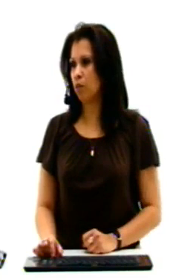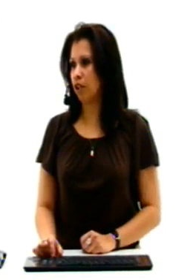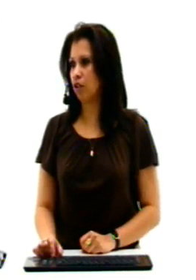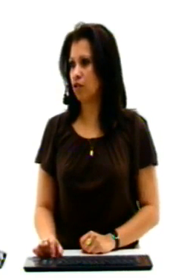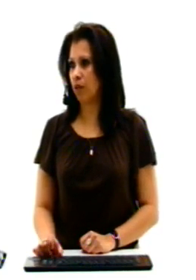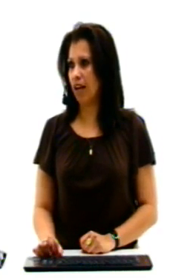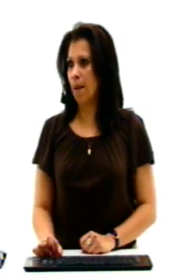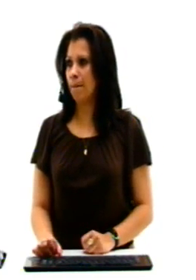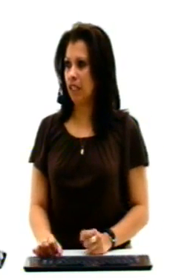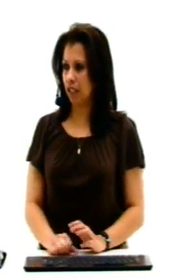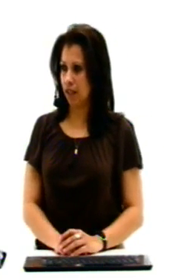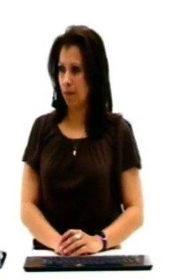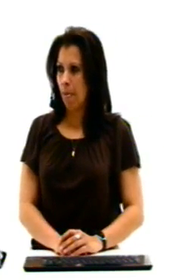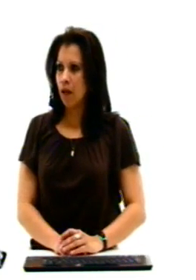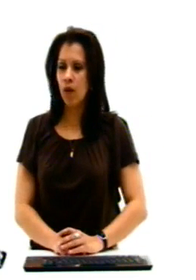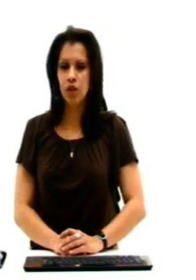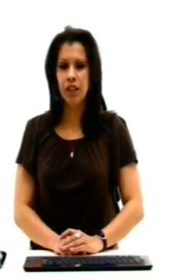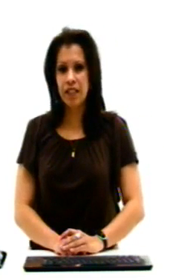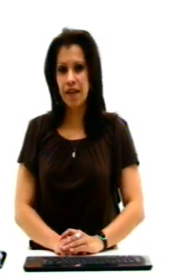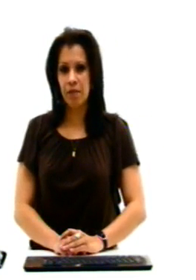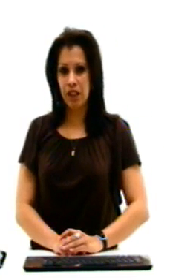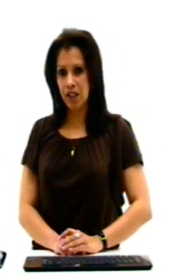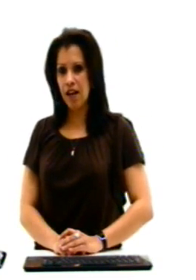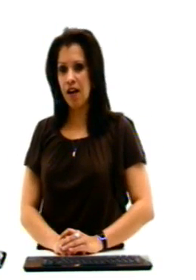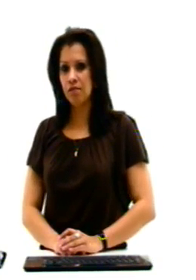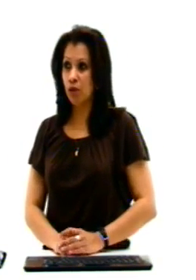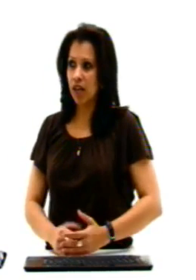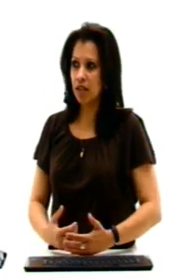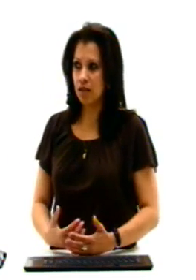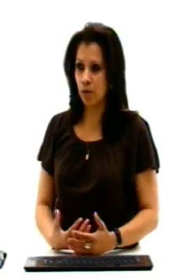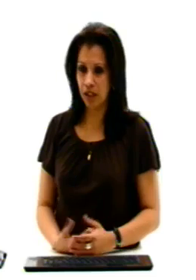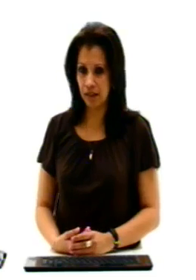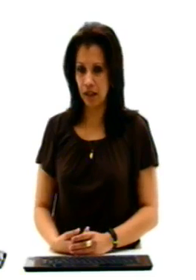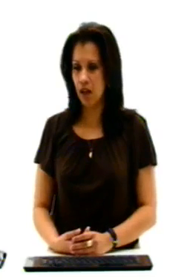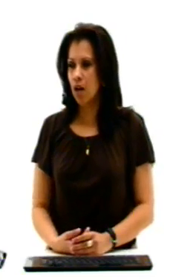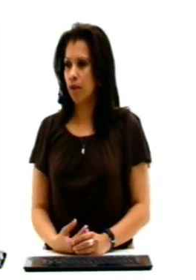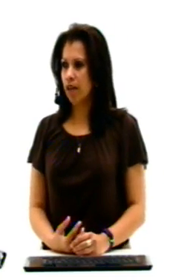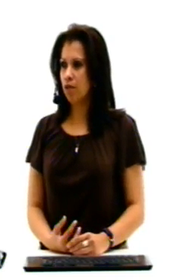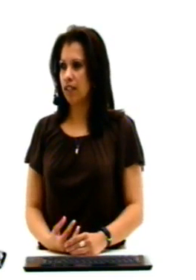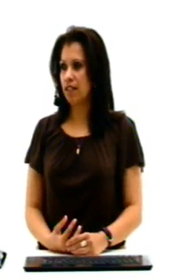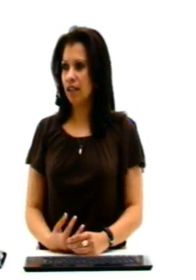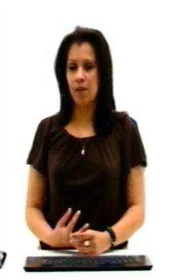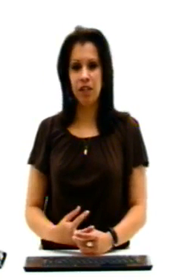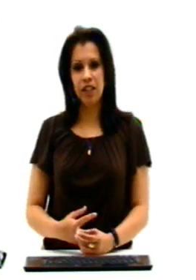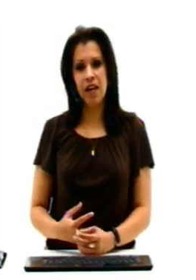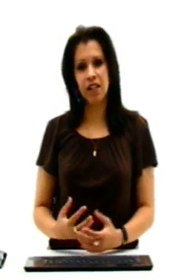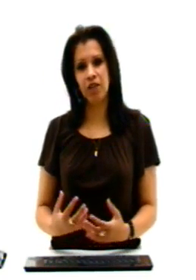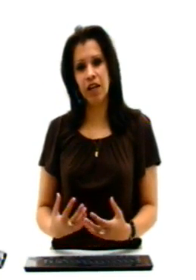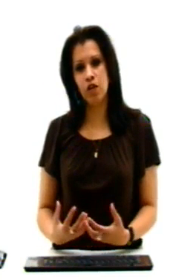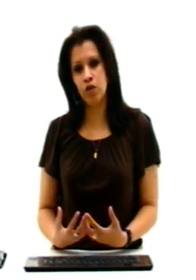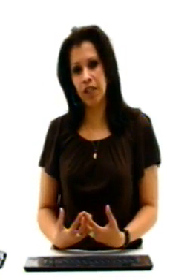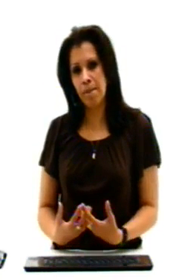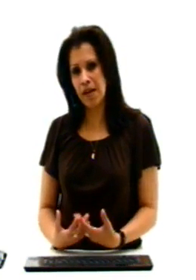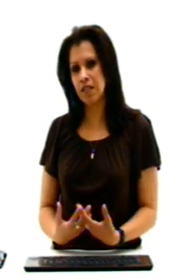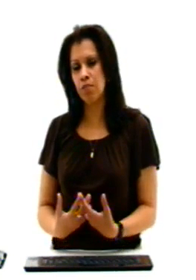ahondar un poquito sobre la minería cuándo inicia la minería Por qué es importante podríamos decir que la minería es la